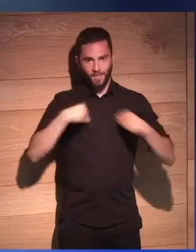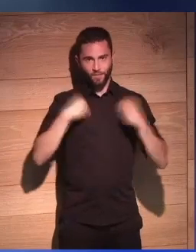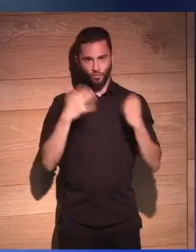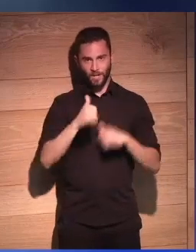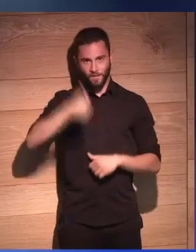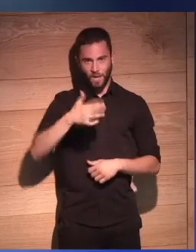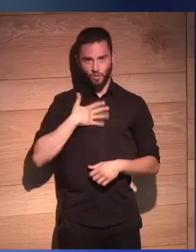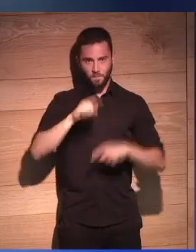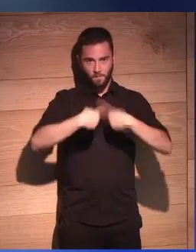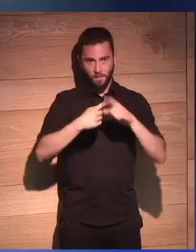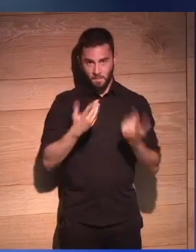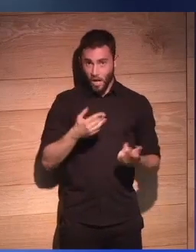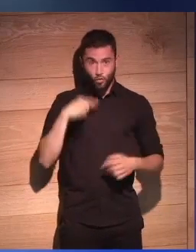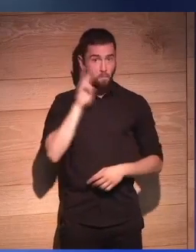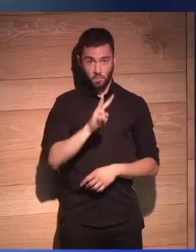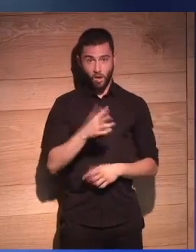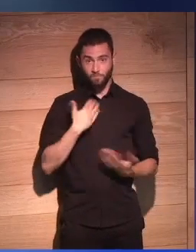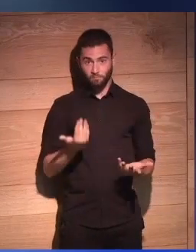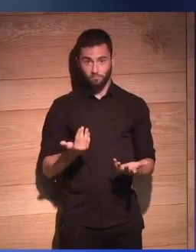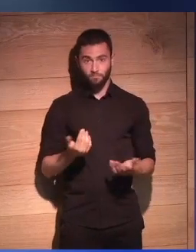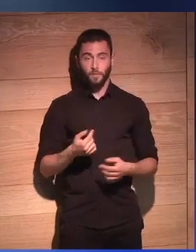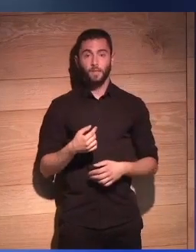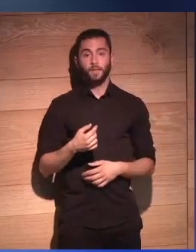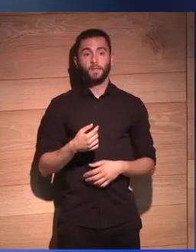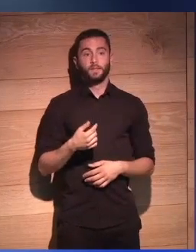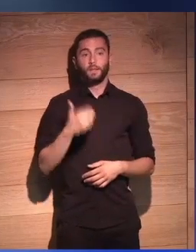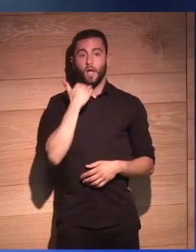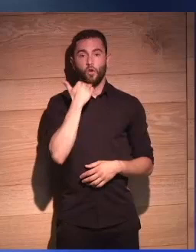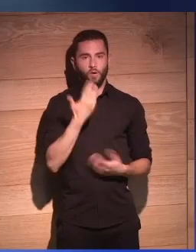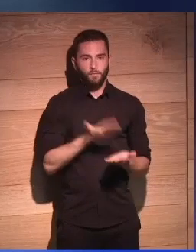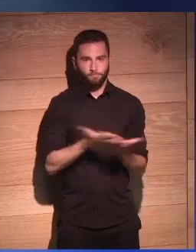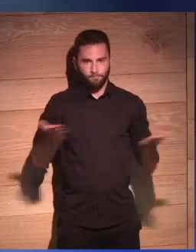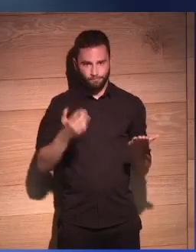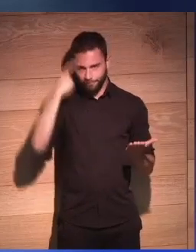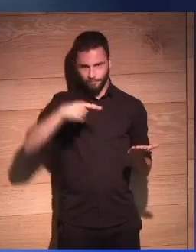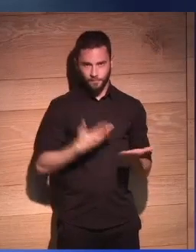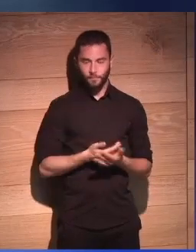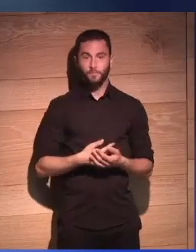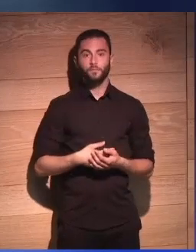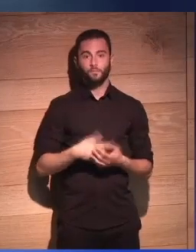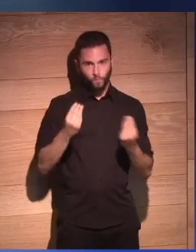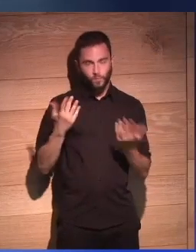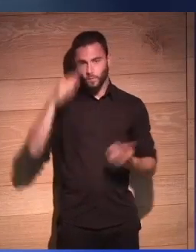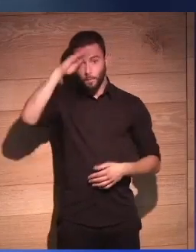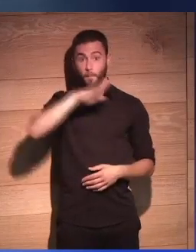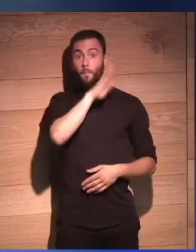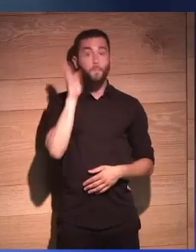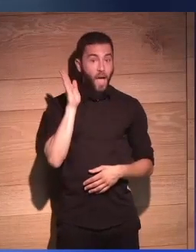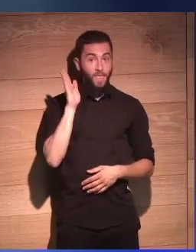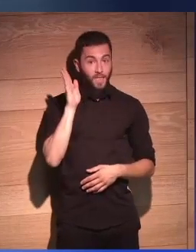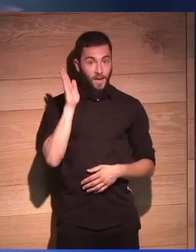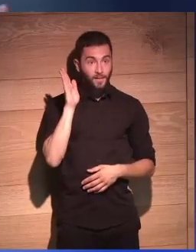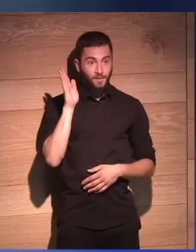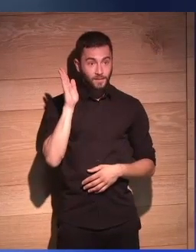veo en mi propia familia, que esto es un fenómeno que yo creo que muchos lo van a reconocer. Que al ser padres nos